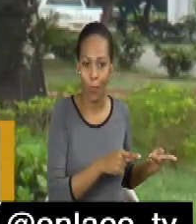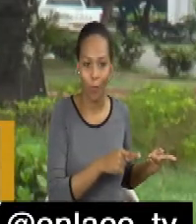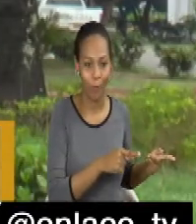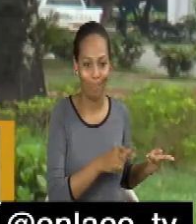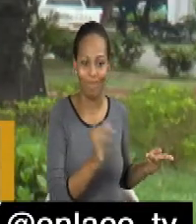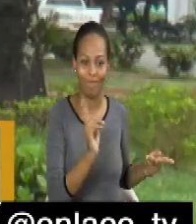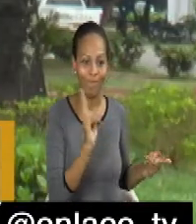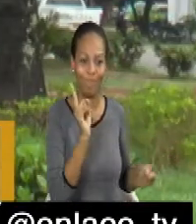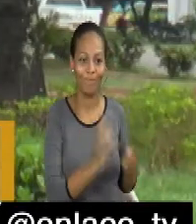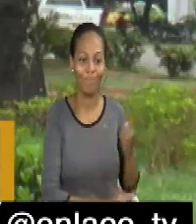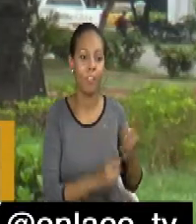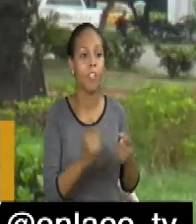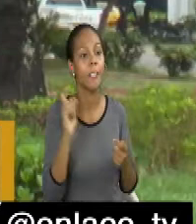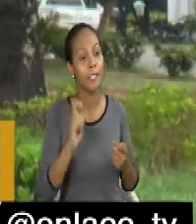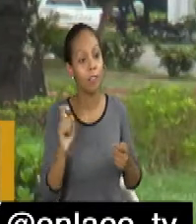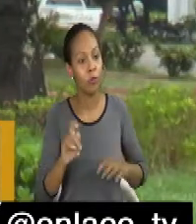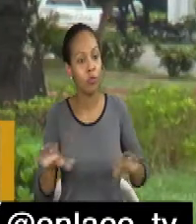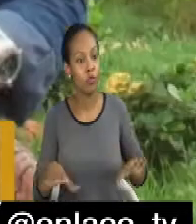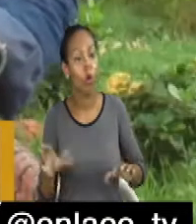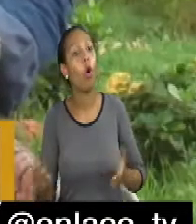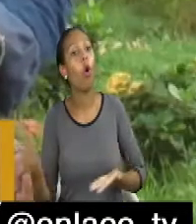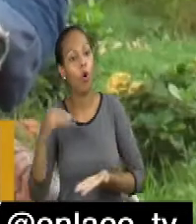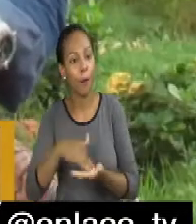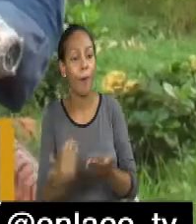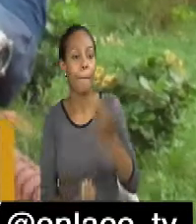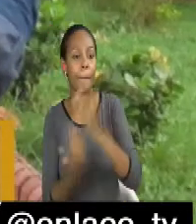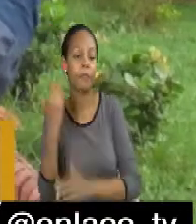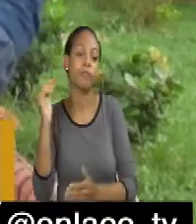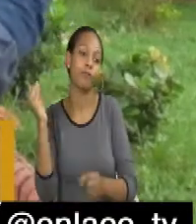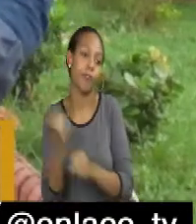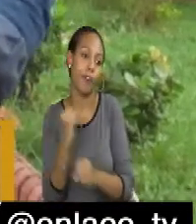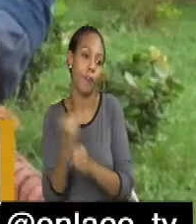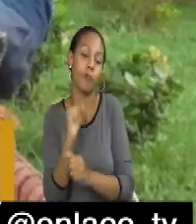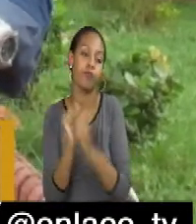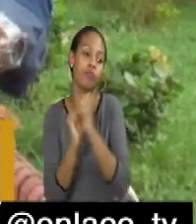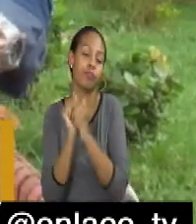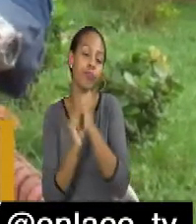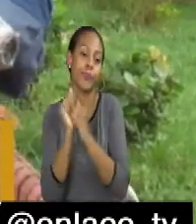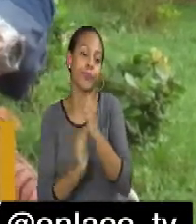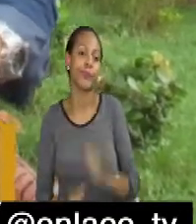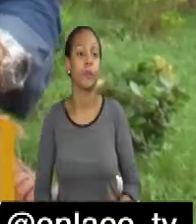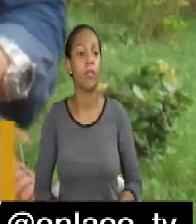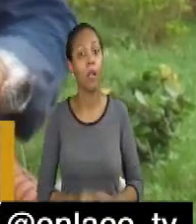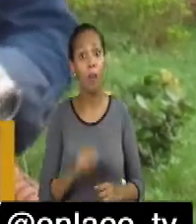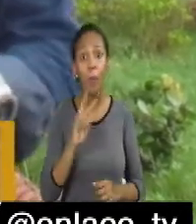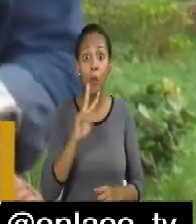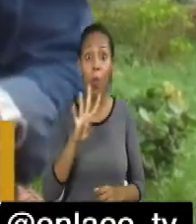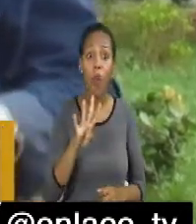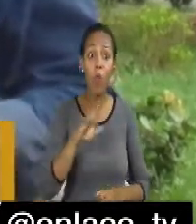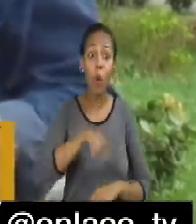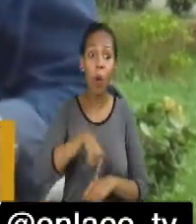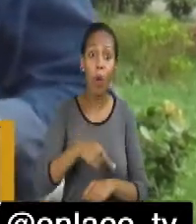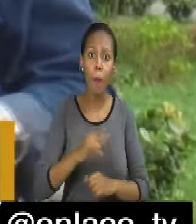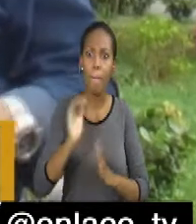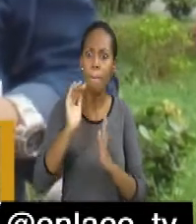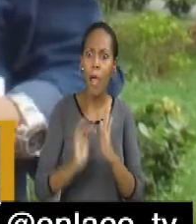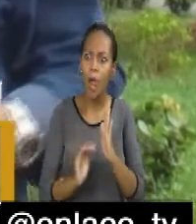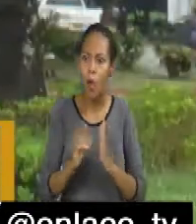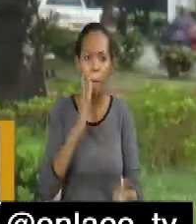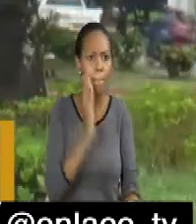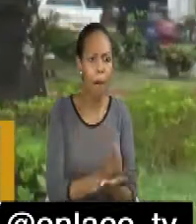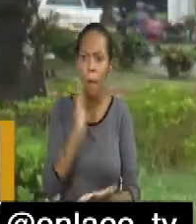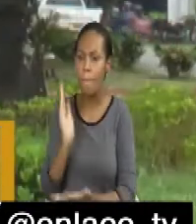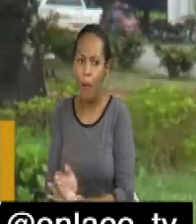trabajos a adelantar para poderla arrancar nuevamente. En menos de 24 horas ya se han presentado dos incendios al interior de la refinería.